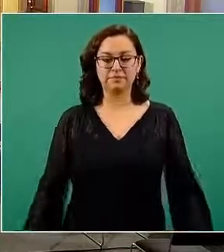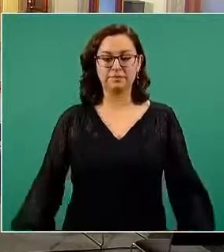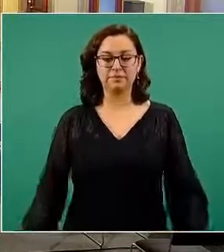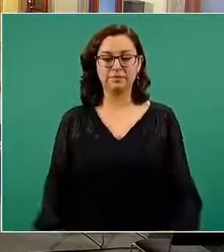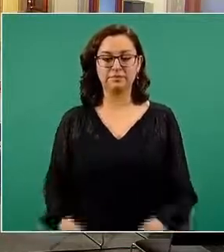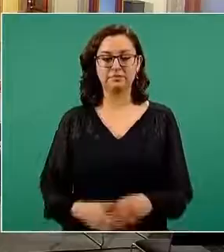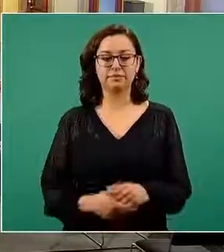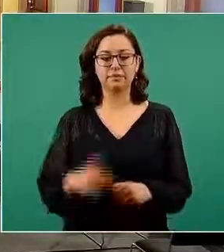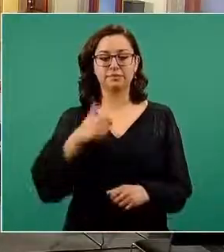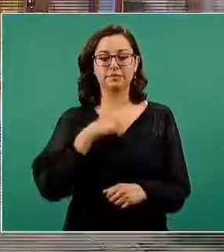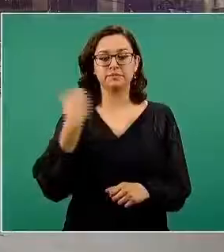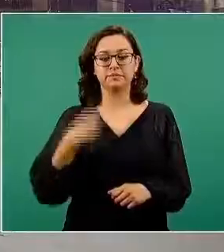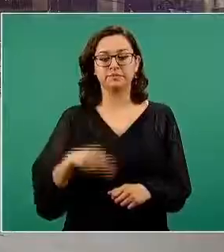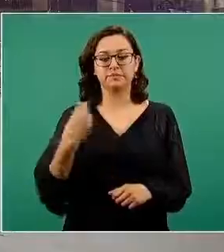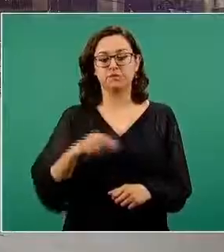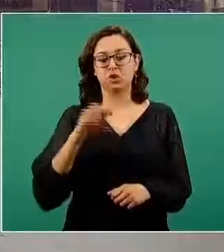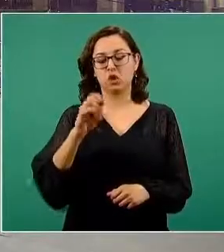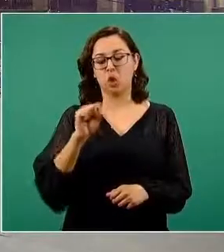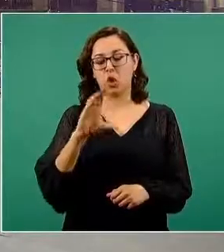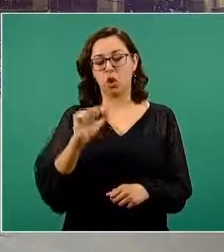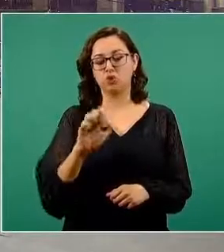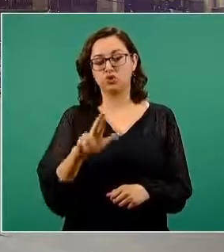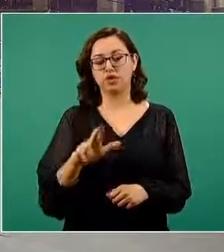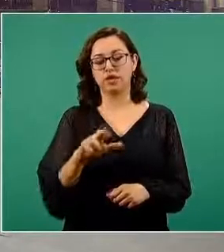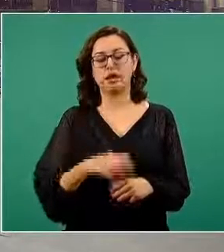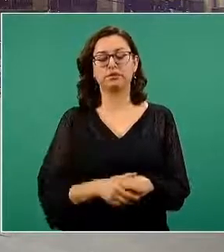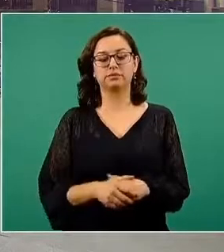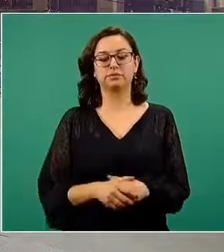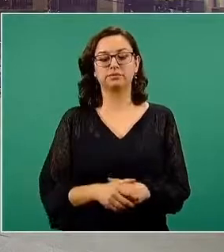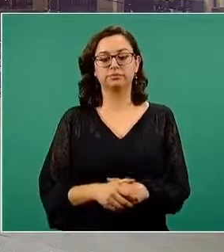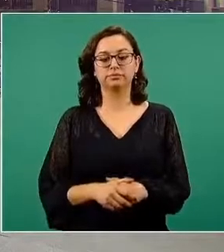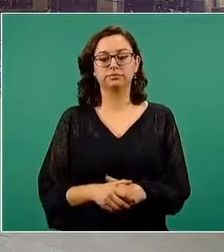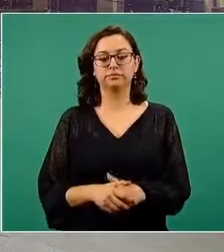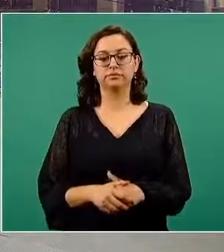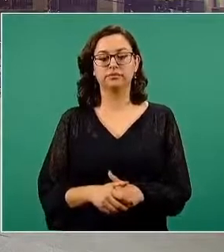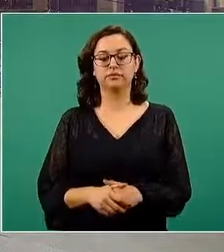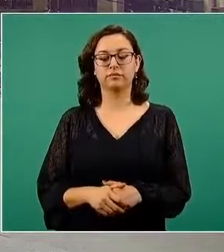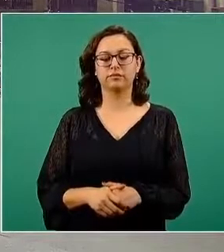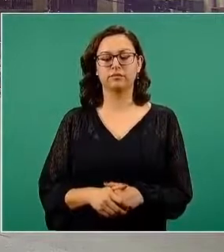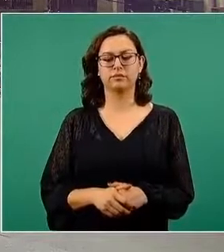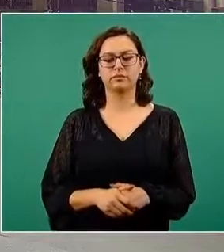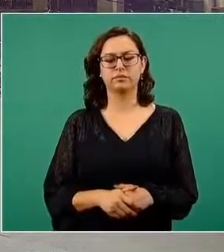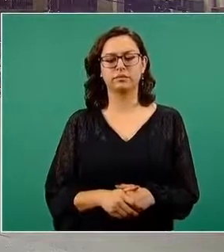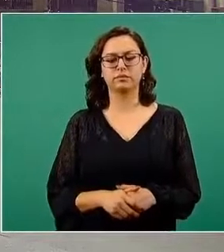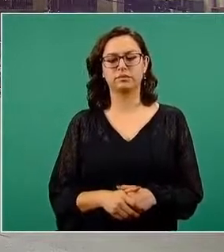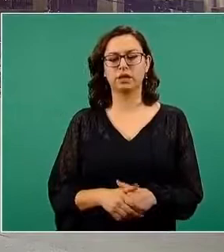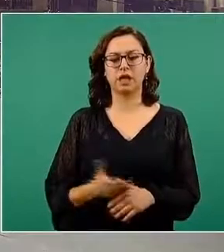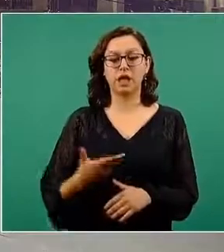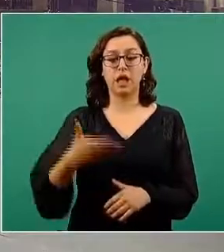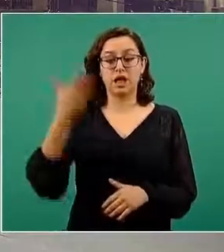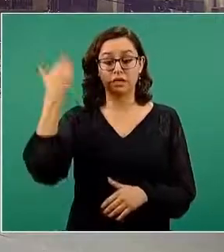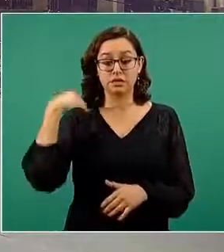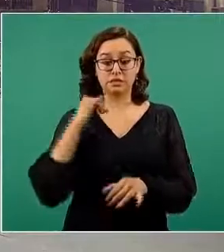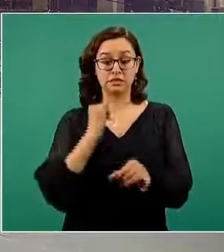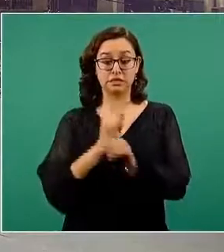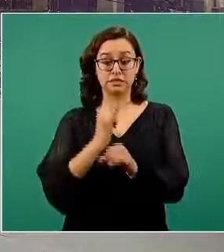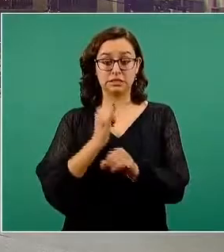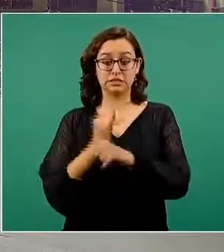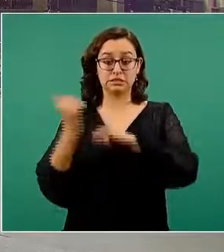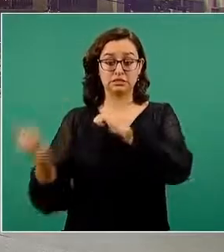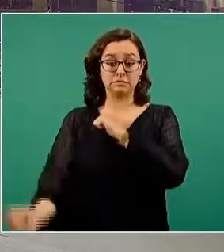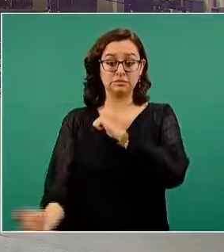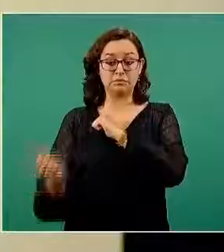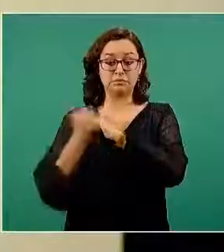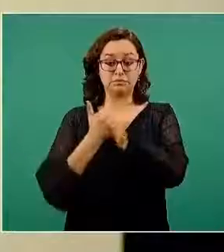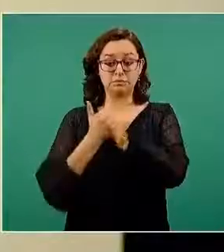Oscar Sosa, de Enrate Digital. Buenas tardes, doctor Gatell. Gracias. Nos llegó a nuestras redes sociales una denuncia sobre